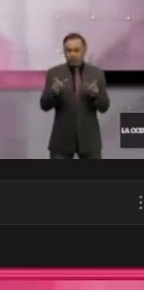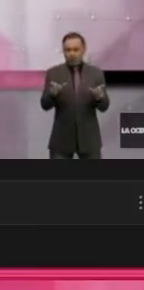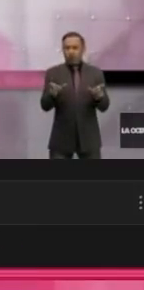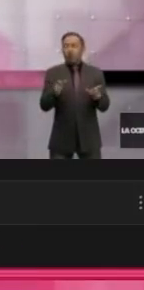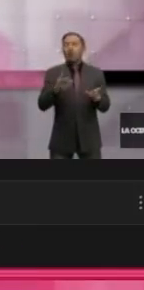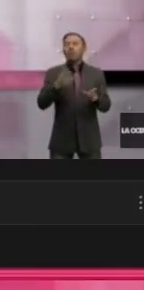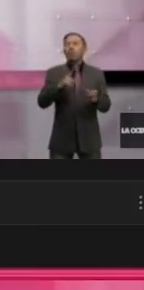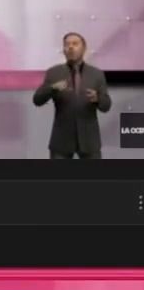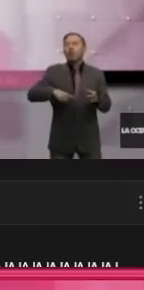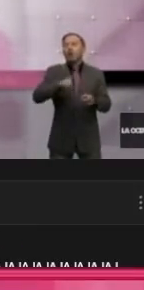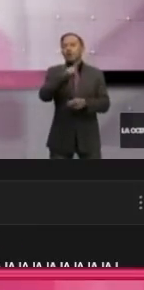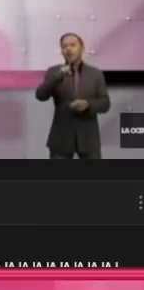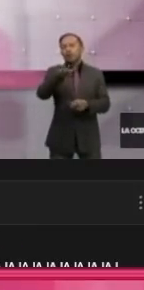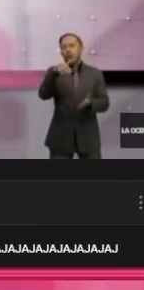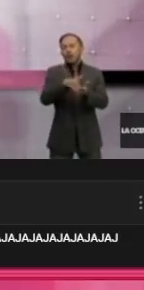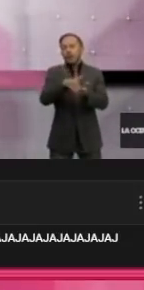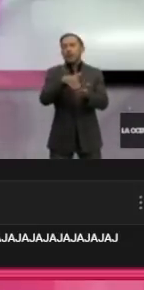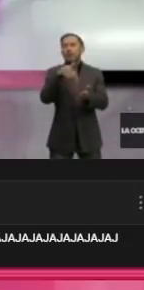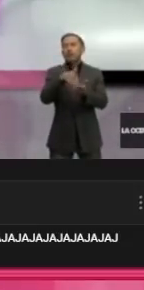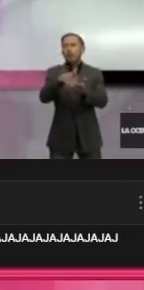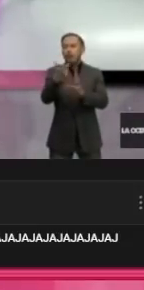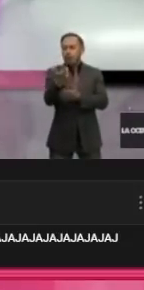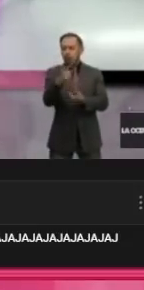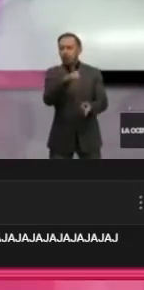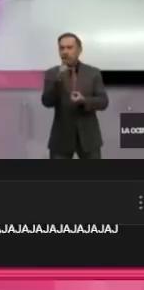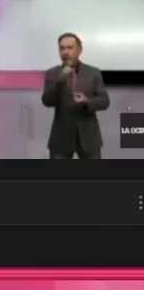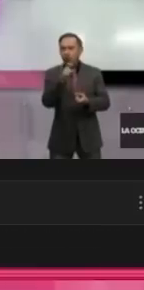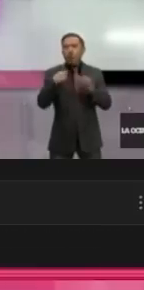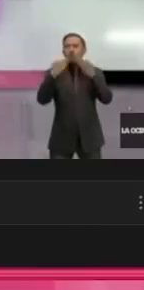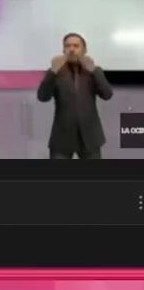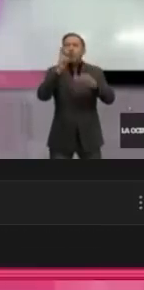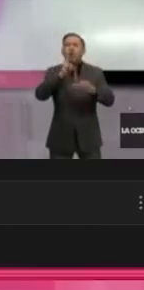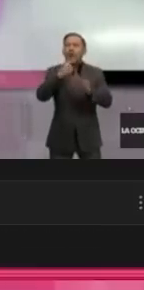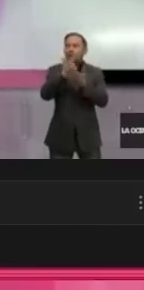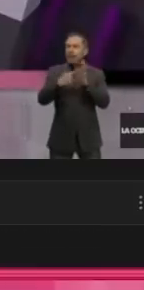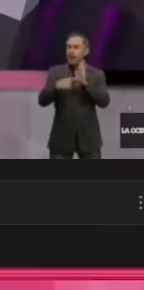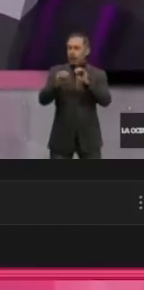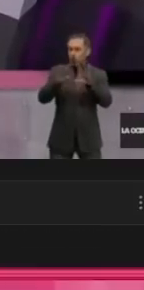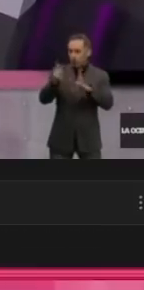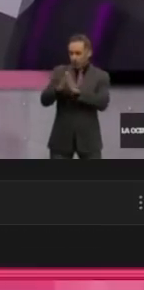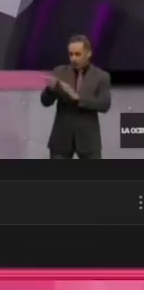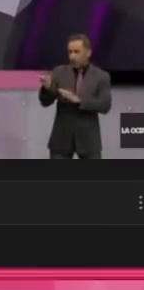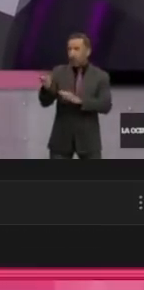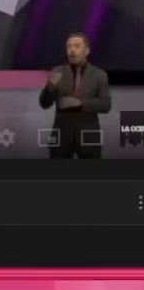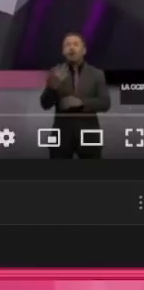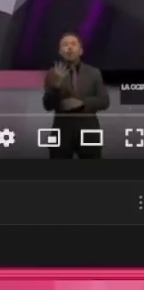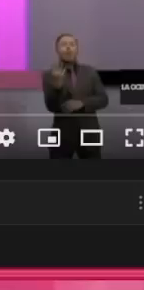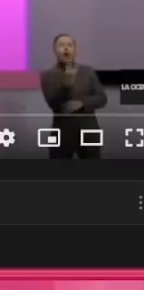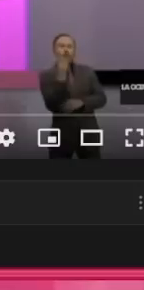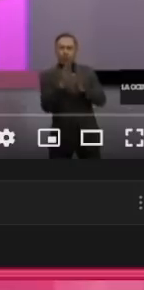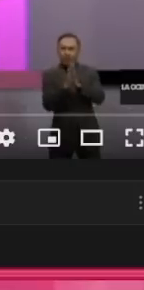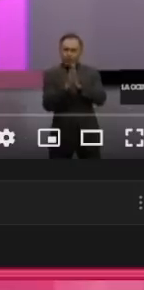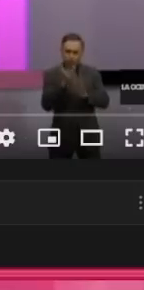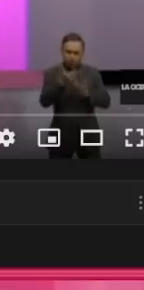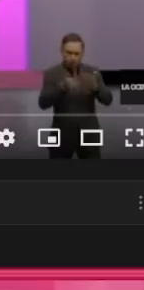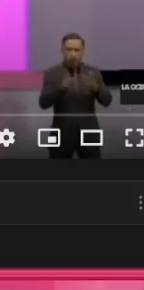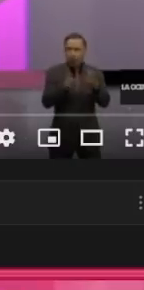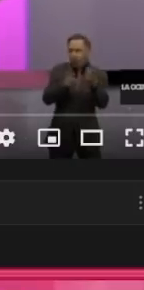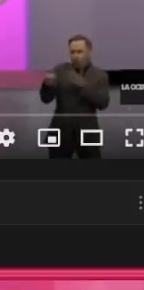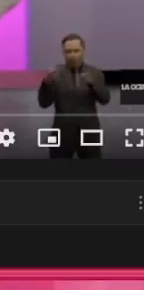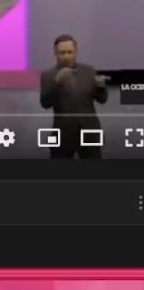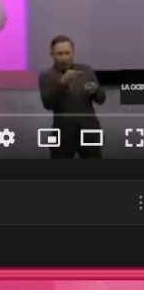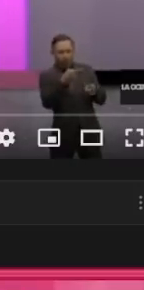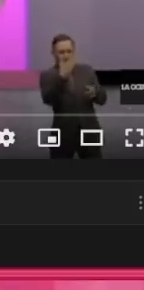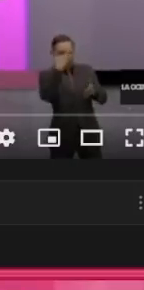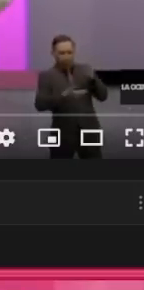de 119 mil millones de pesos. A esto venimos. ¿Cuentas claras, Gilberto, por favor? A ver, insisto, espérenme, les pido a los cuatro. En serio, descalificaciones personales, sí, no. Favor, lo que está a